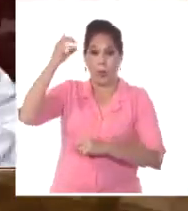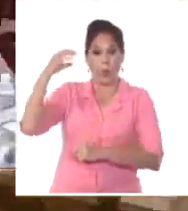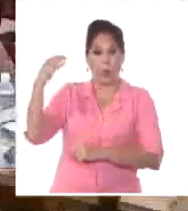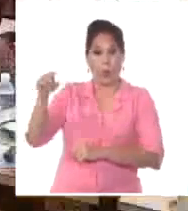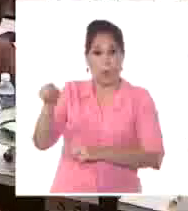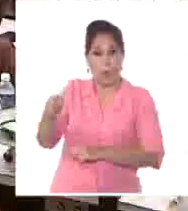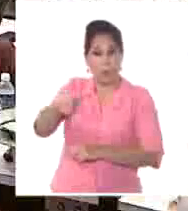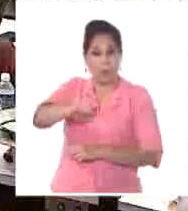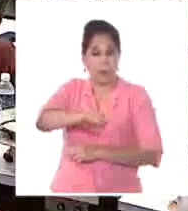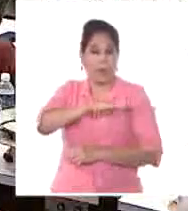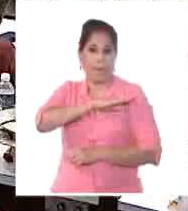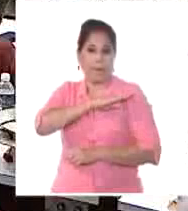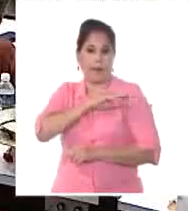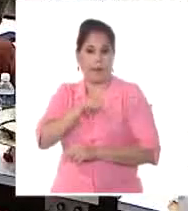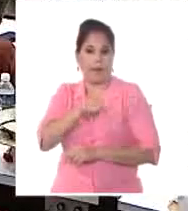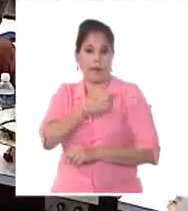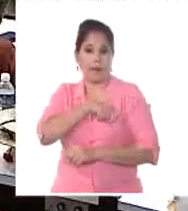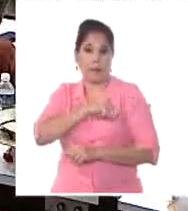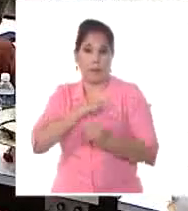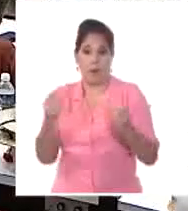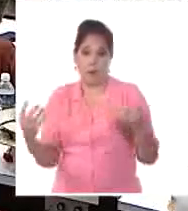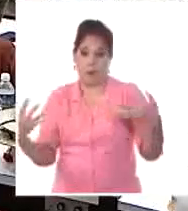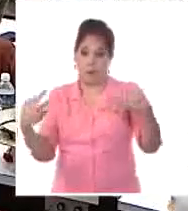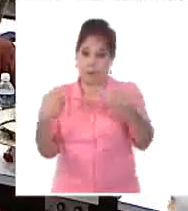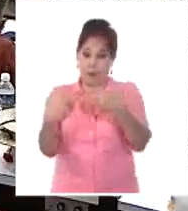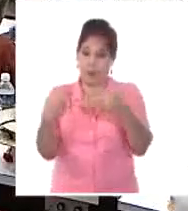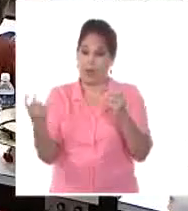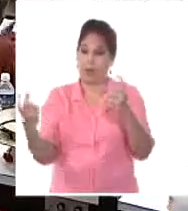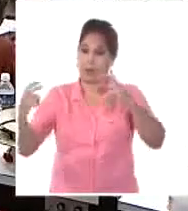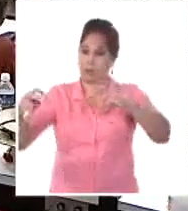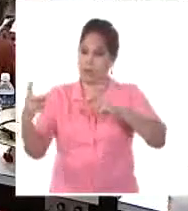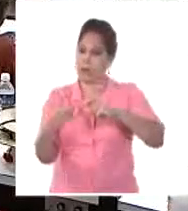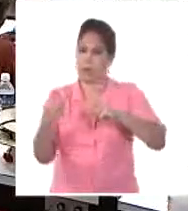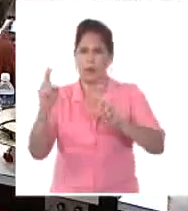Colombia y el Ejército de Liberación Nacional.